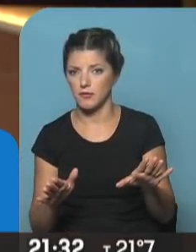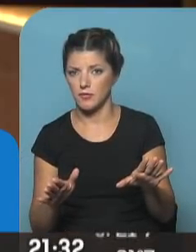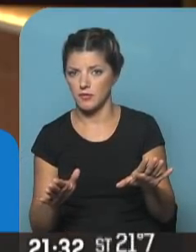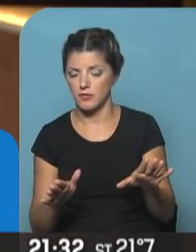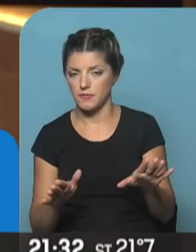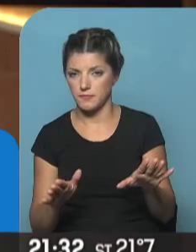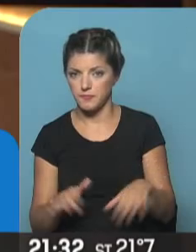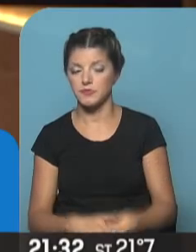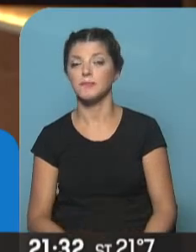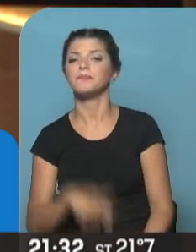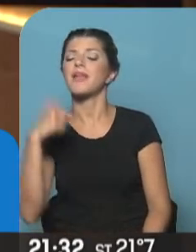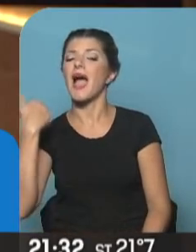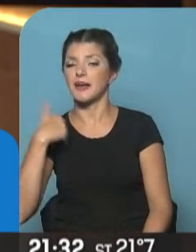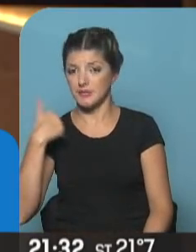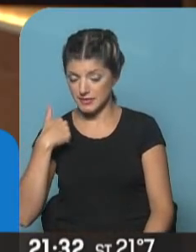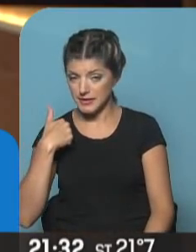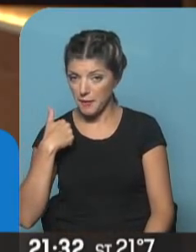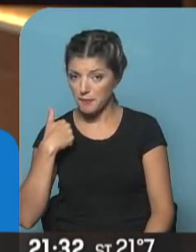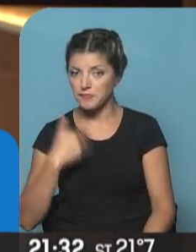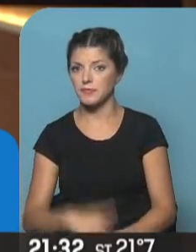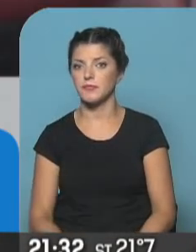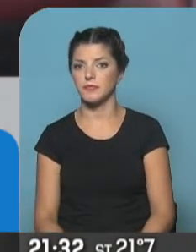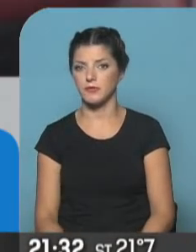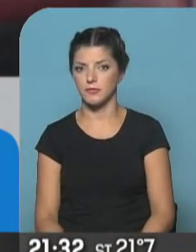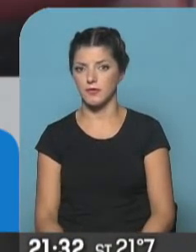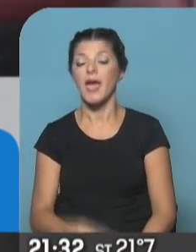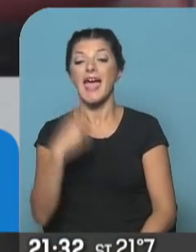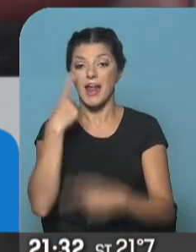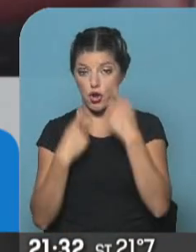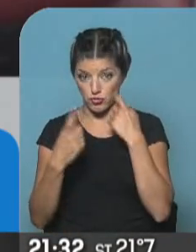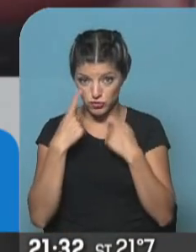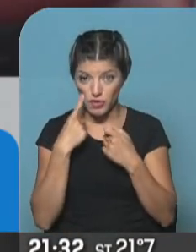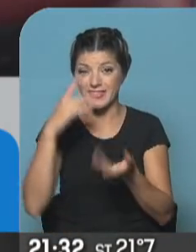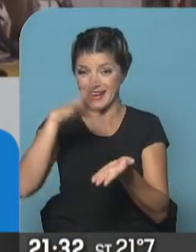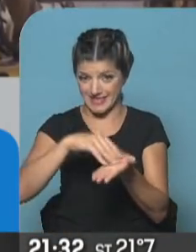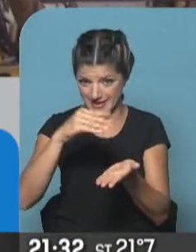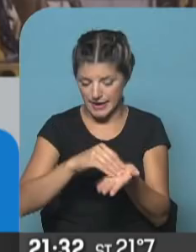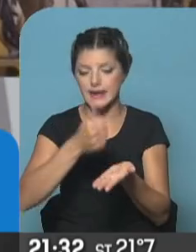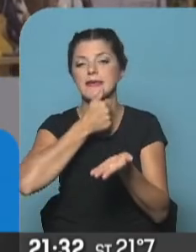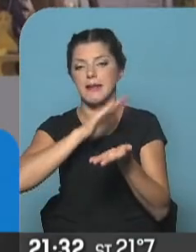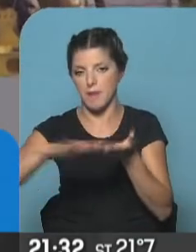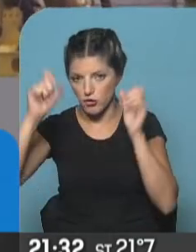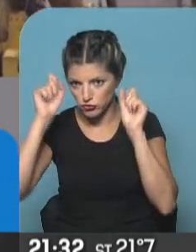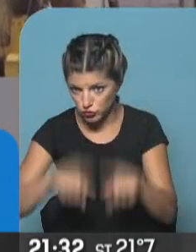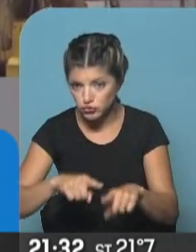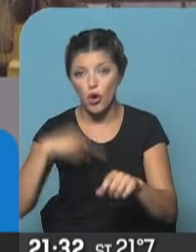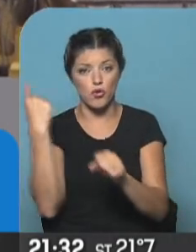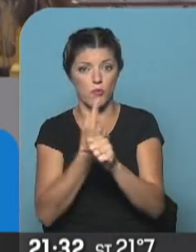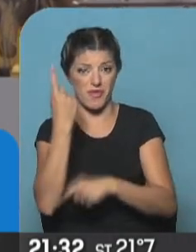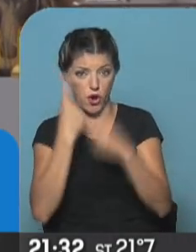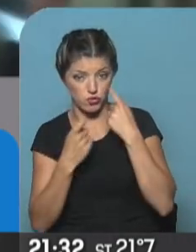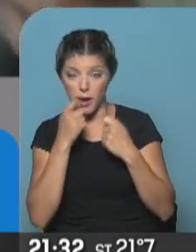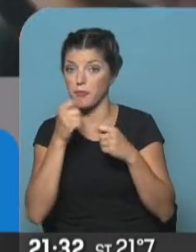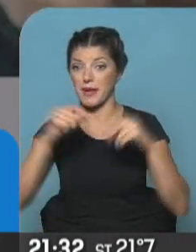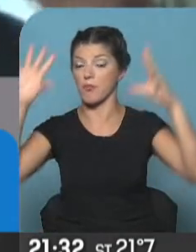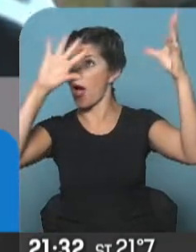gente. Argentina ha perdido el control de sus espacios soberanos. Argentina hoy no controla su espacio aéreo